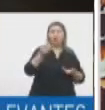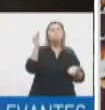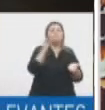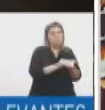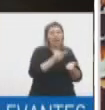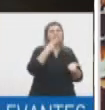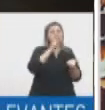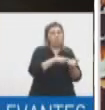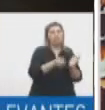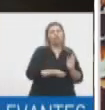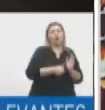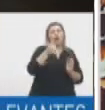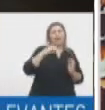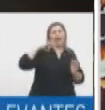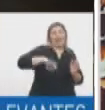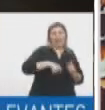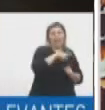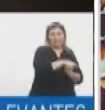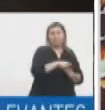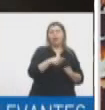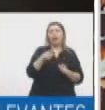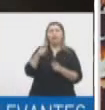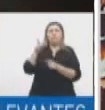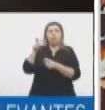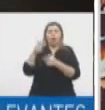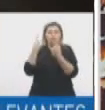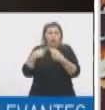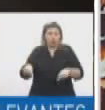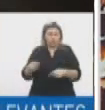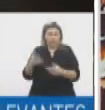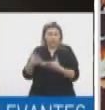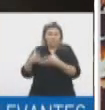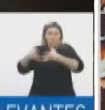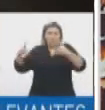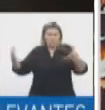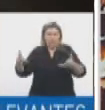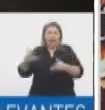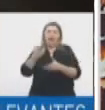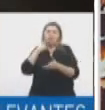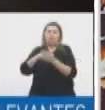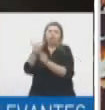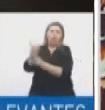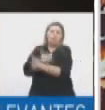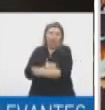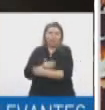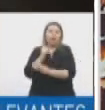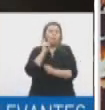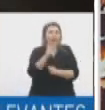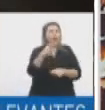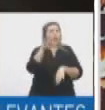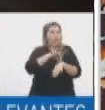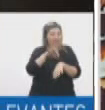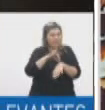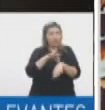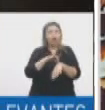decir el presidente sigue una lógica ideológica de no creer en el estado entonces decir Bueno está